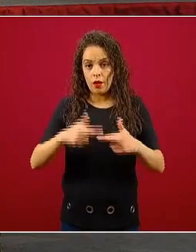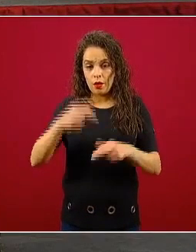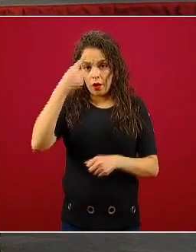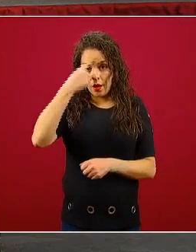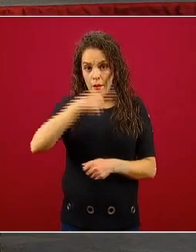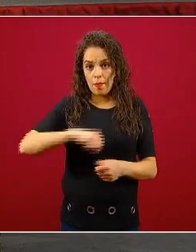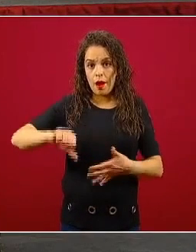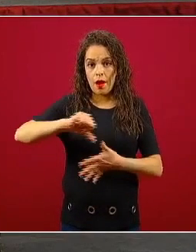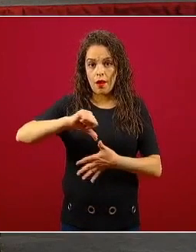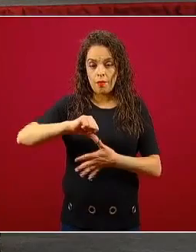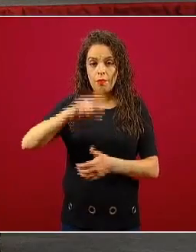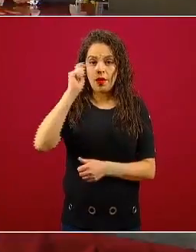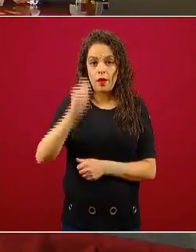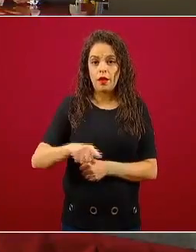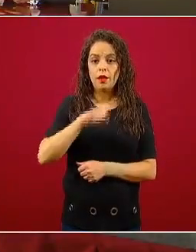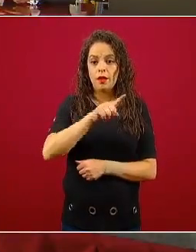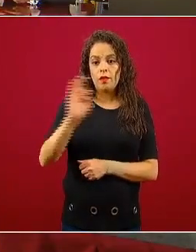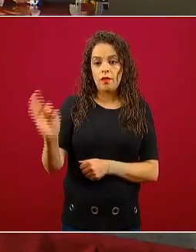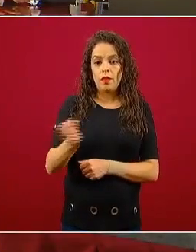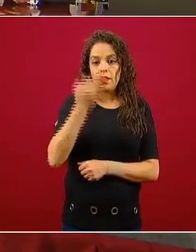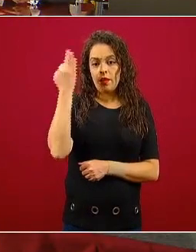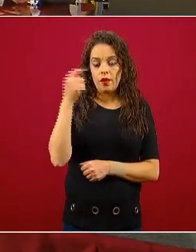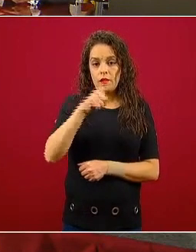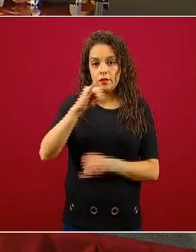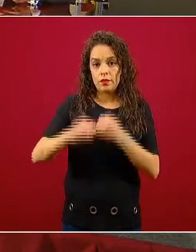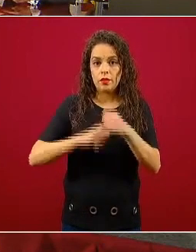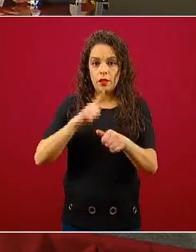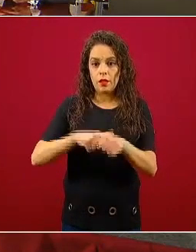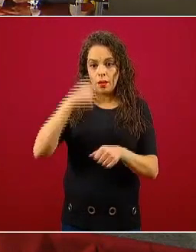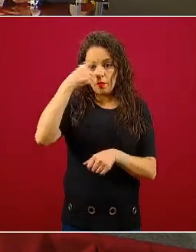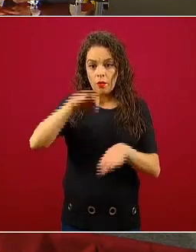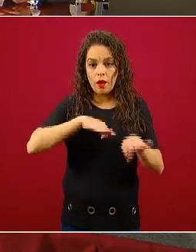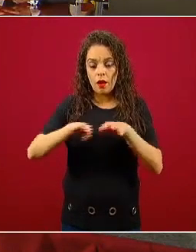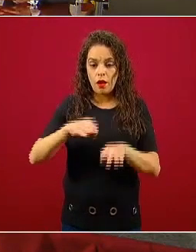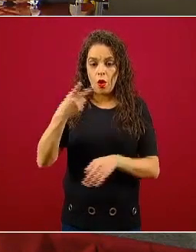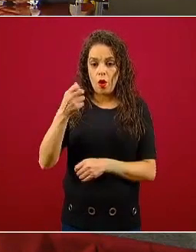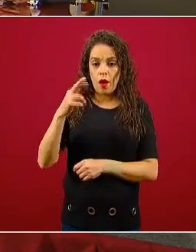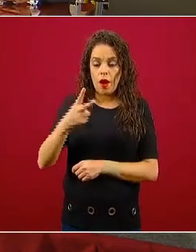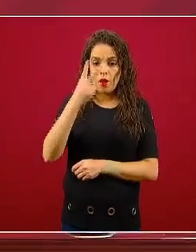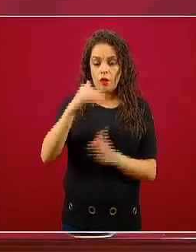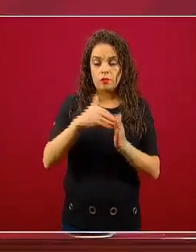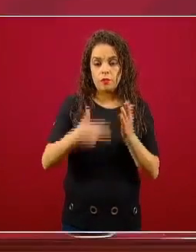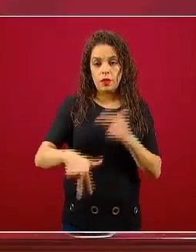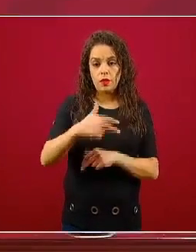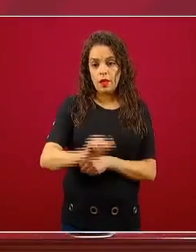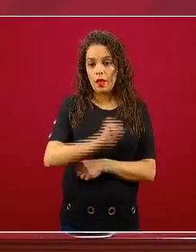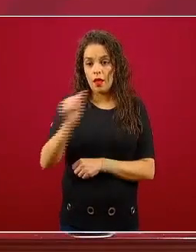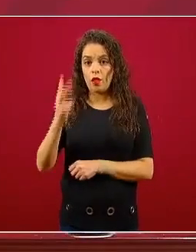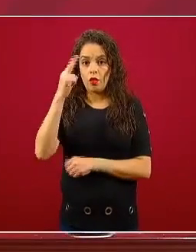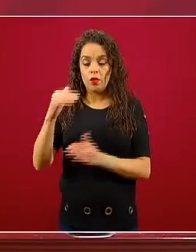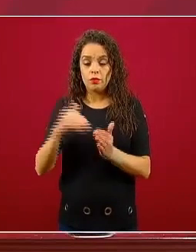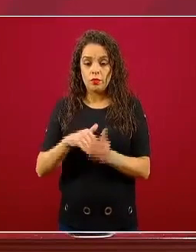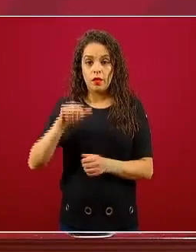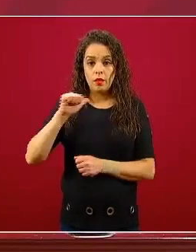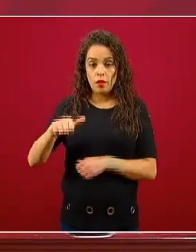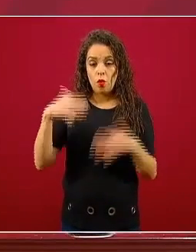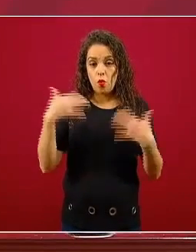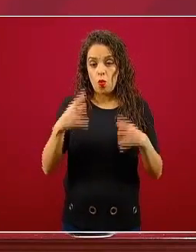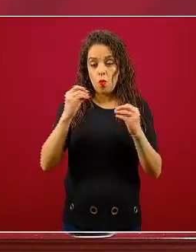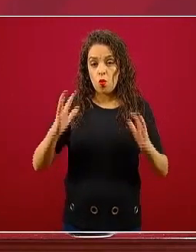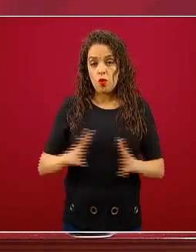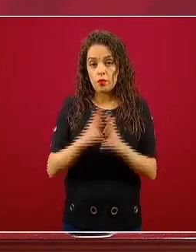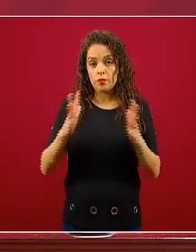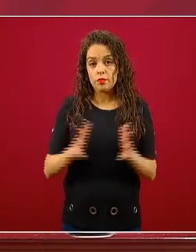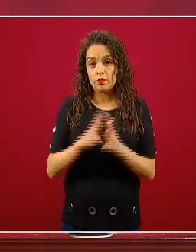y de la Federación Internacional de Trabajadoras del Hogar de 2013 a 2016. Tiene una extensa participación en distintos